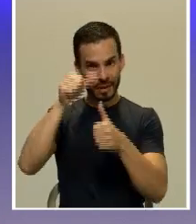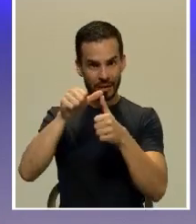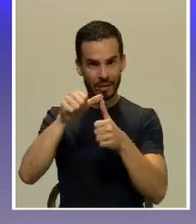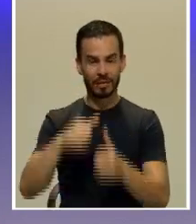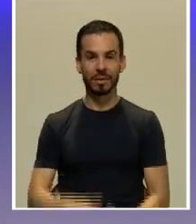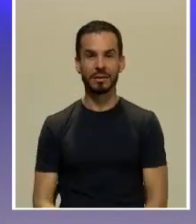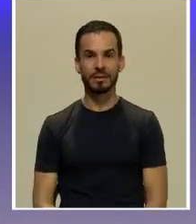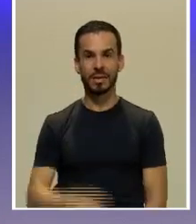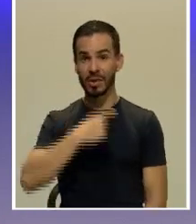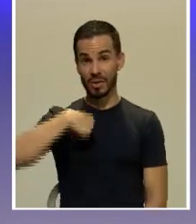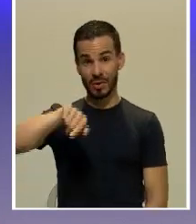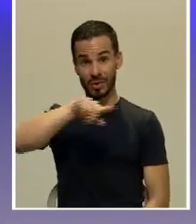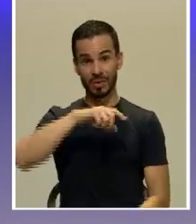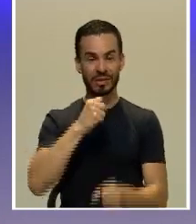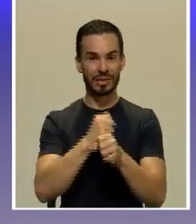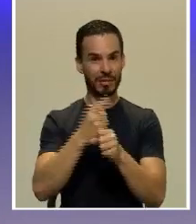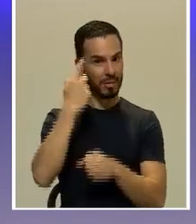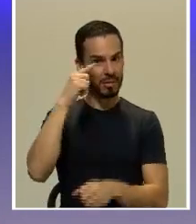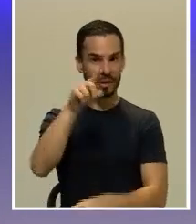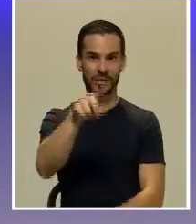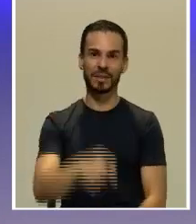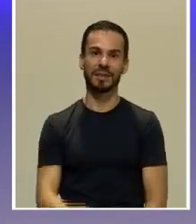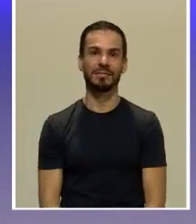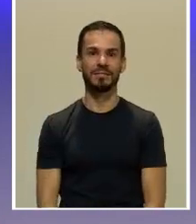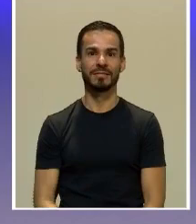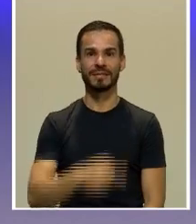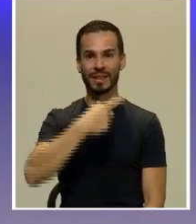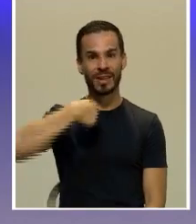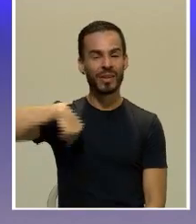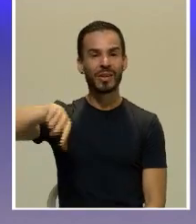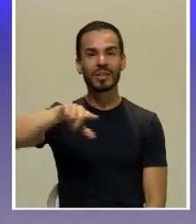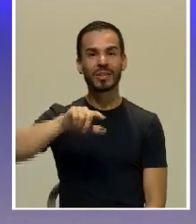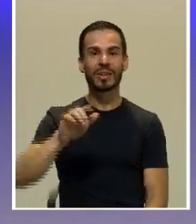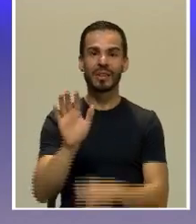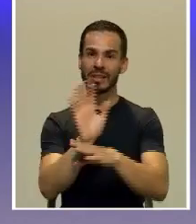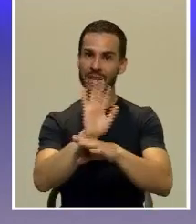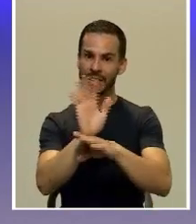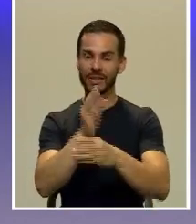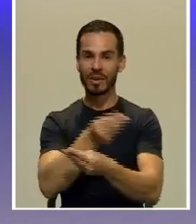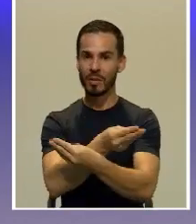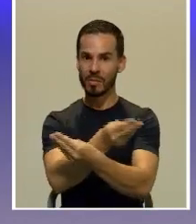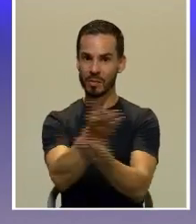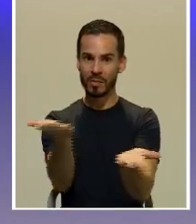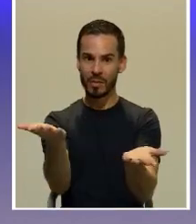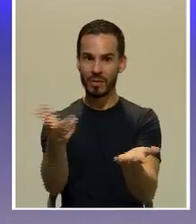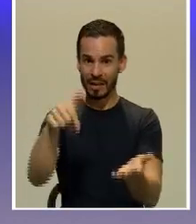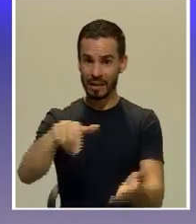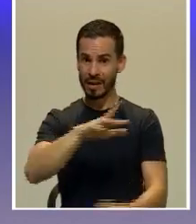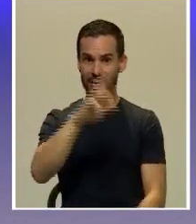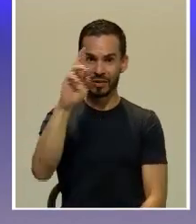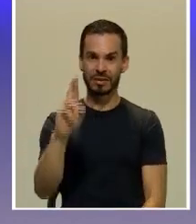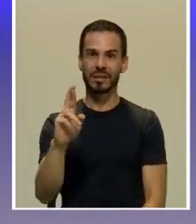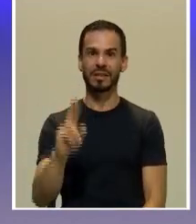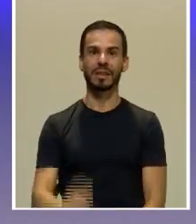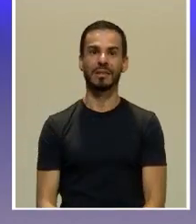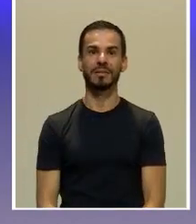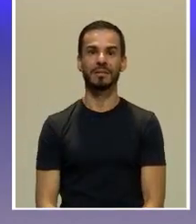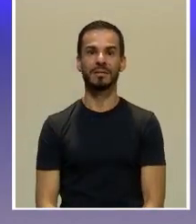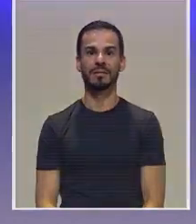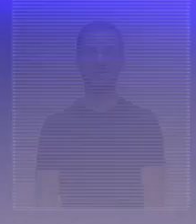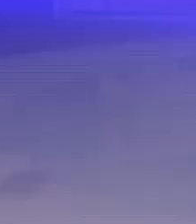Recuerden, trabajamos para usted. Somos la televisión pública de Costa Rica.